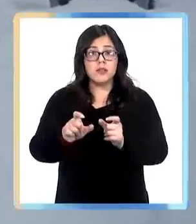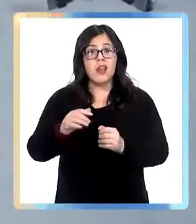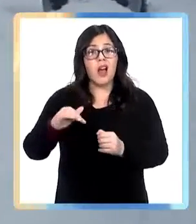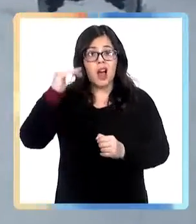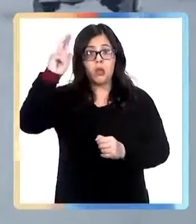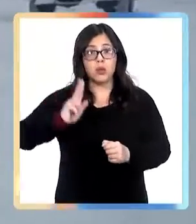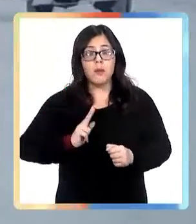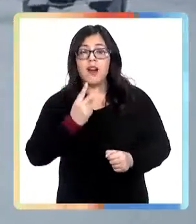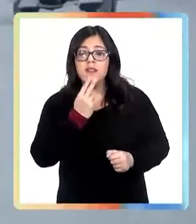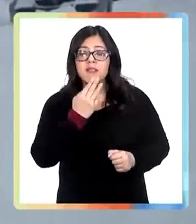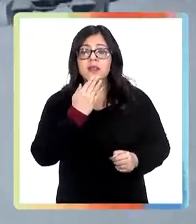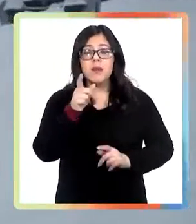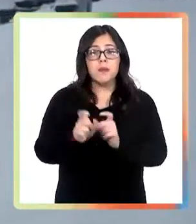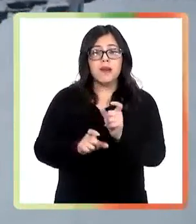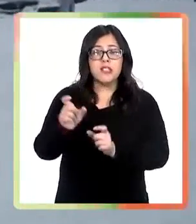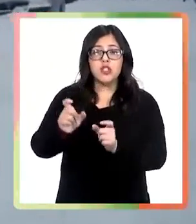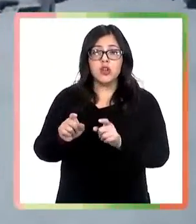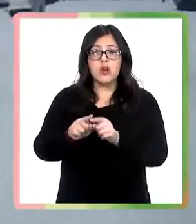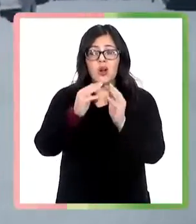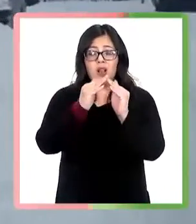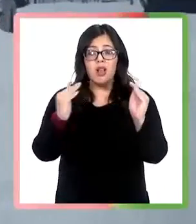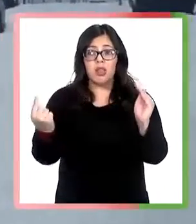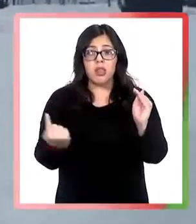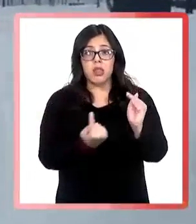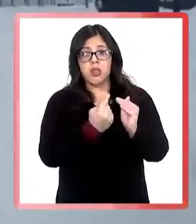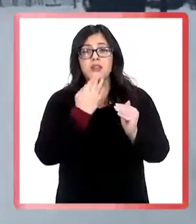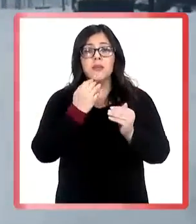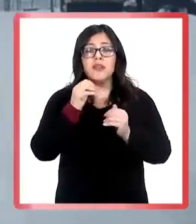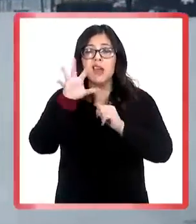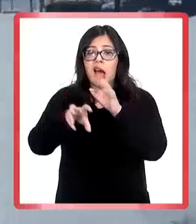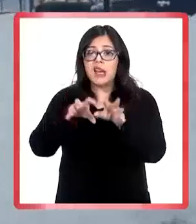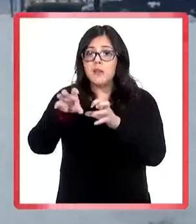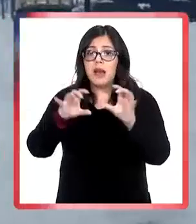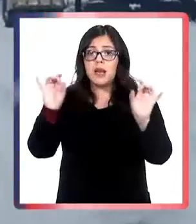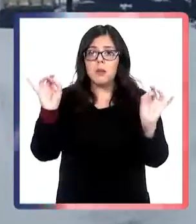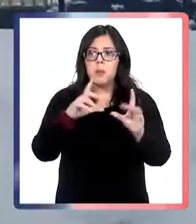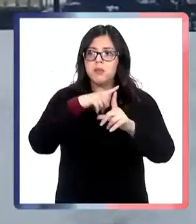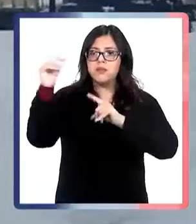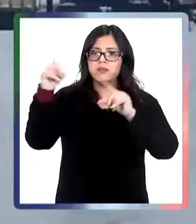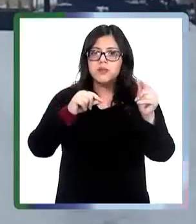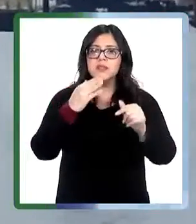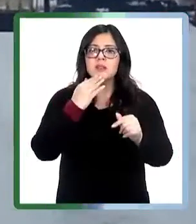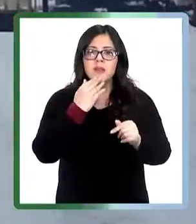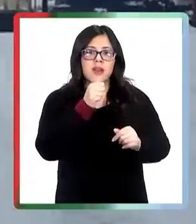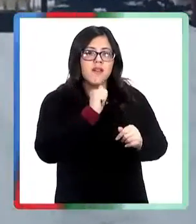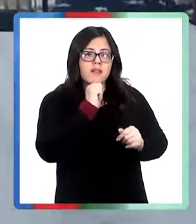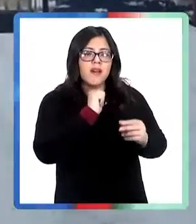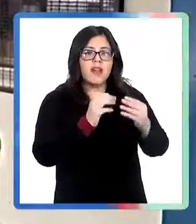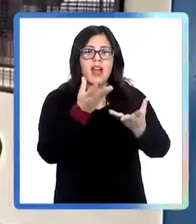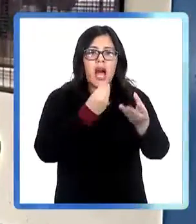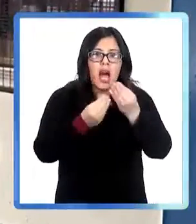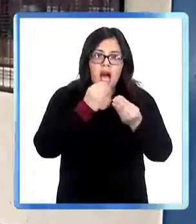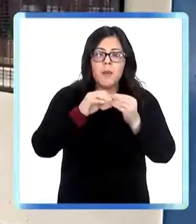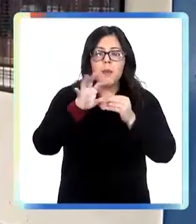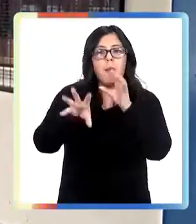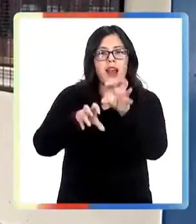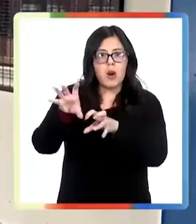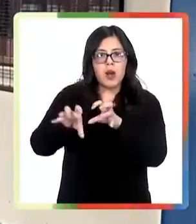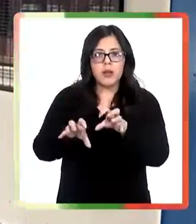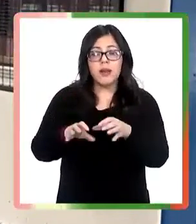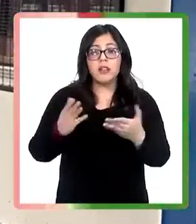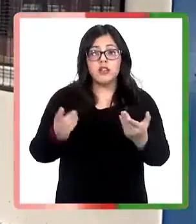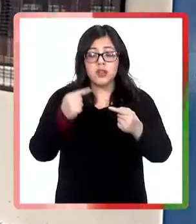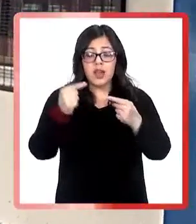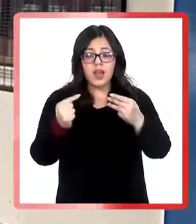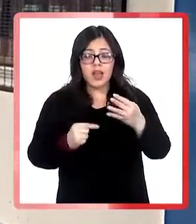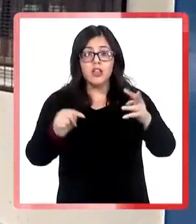Lugares donde viven adultos mayores, donde hay gente aislada, donde hay ganado que está extraviado, donde falta alimento para